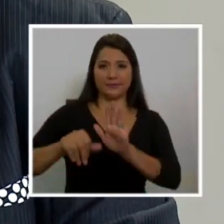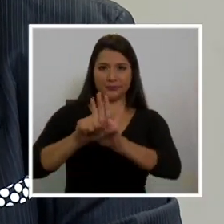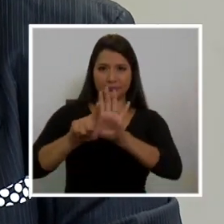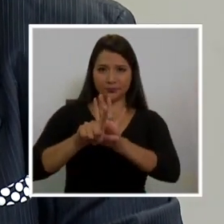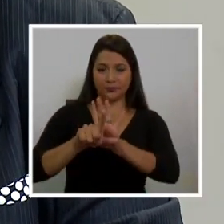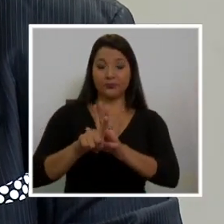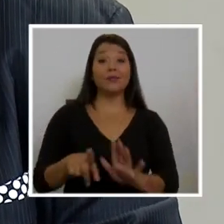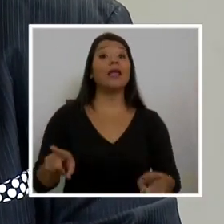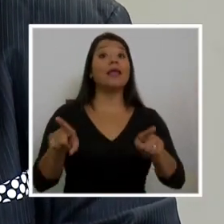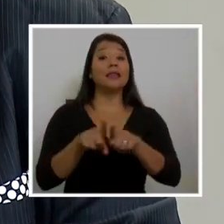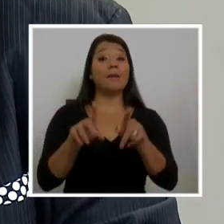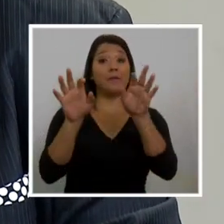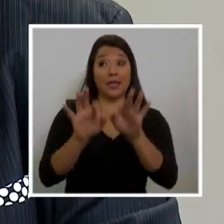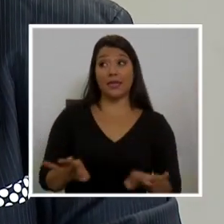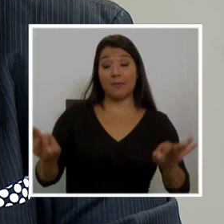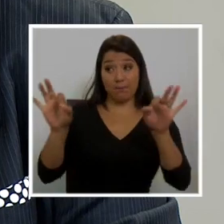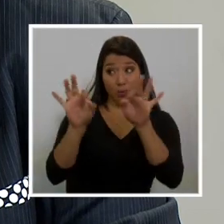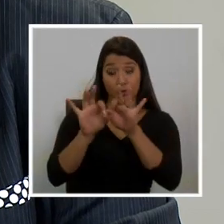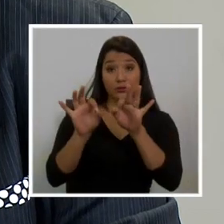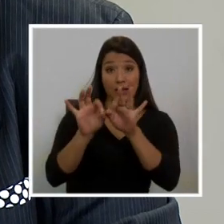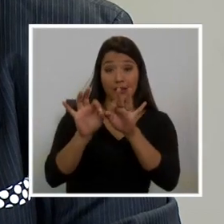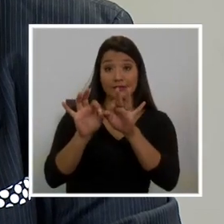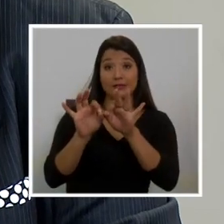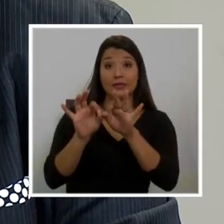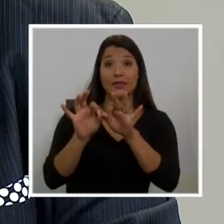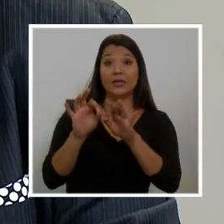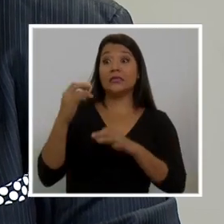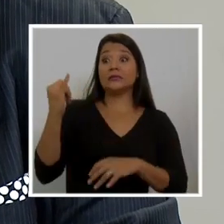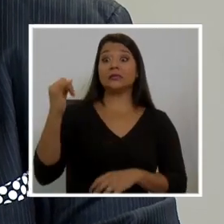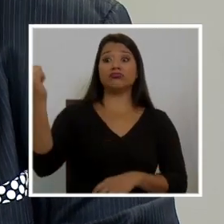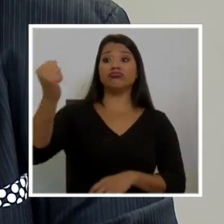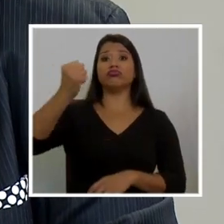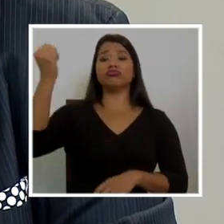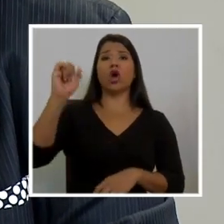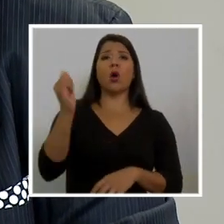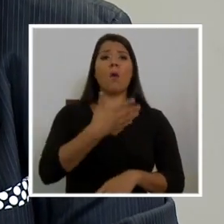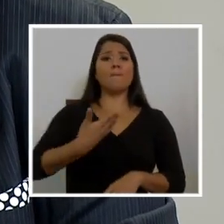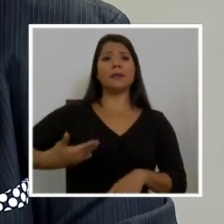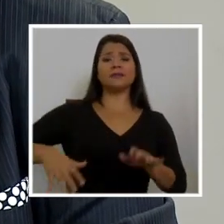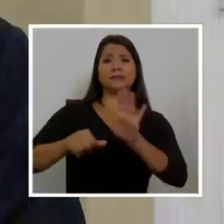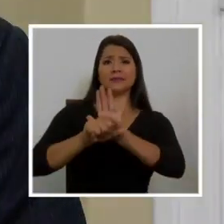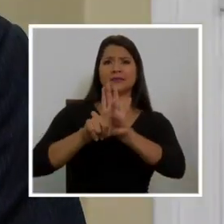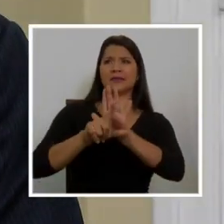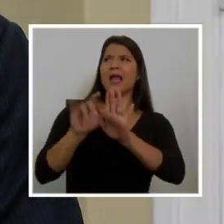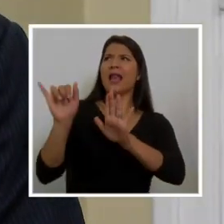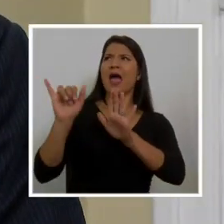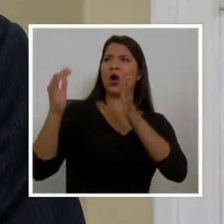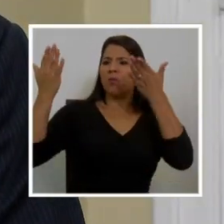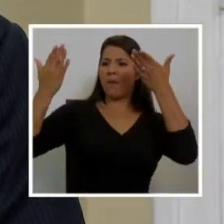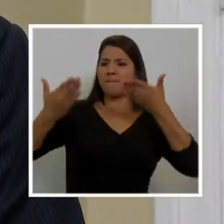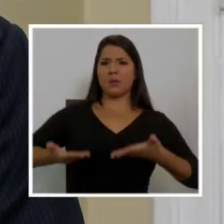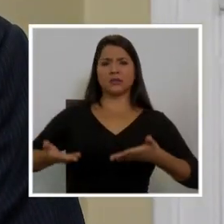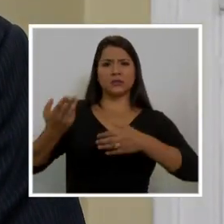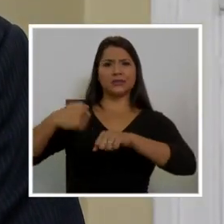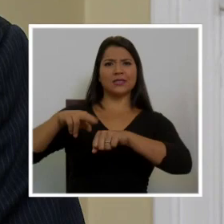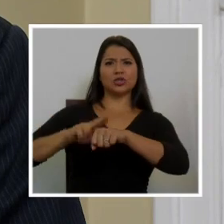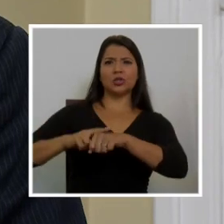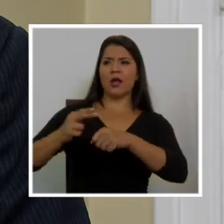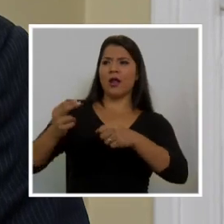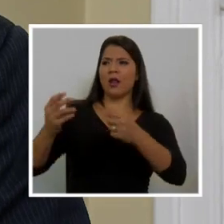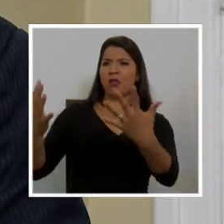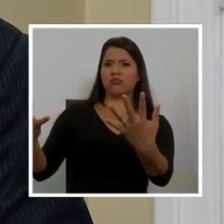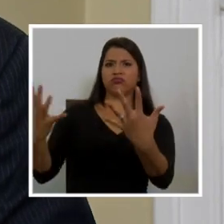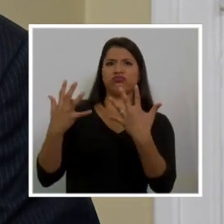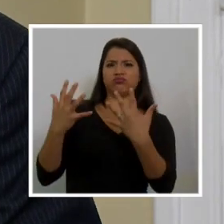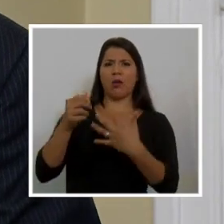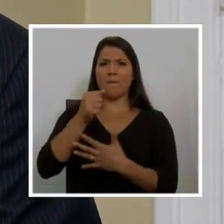primordial. Ser presidente le da presencia nacional, le da micrófonos, le da un montón de